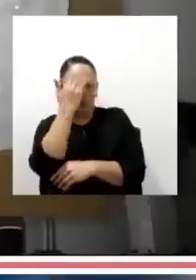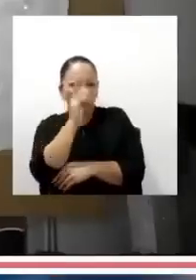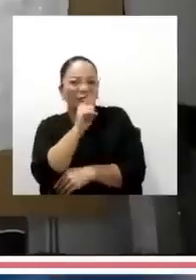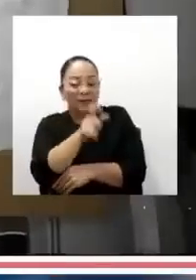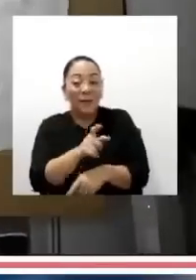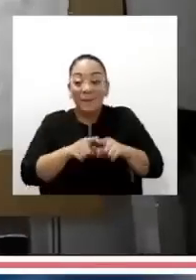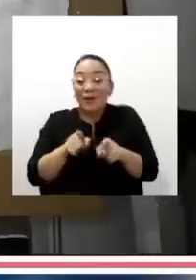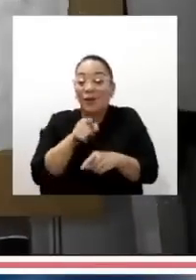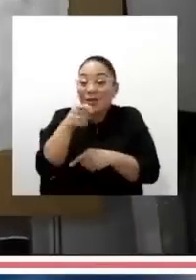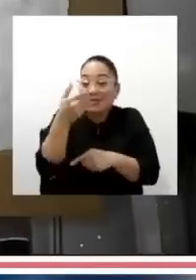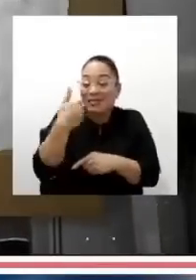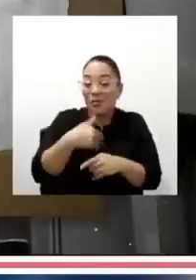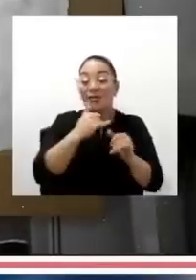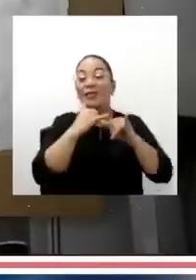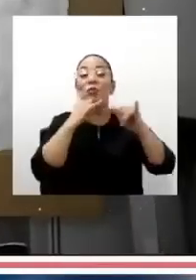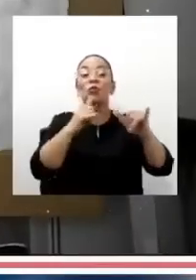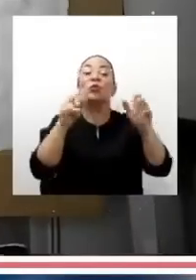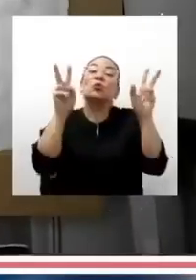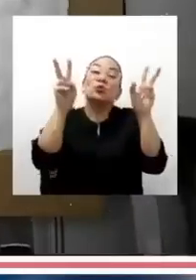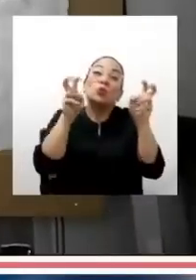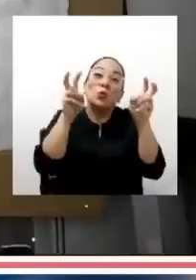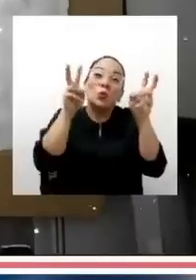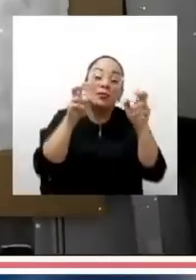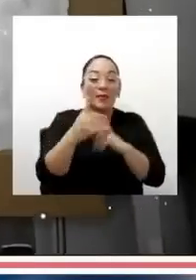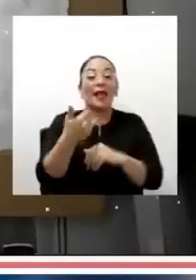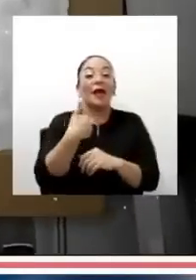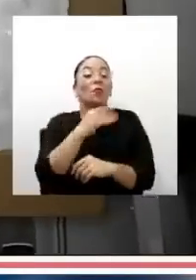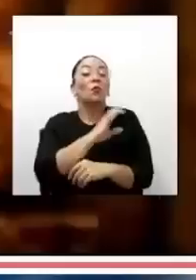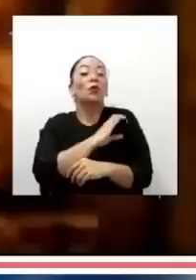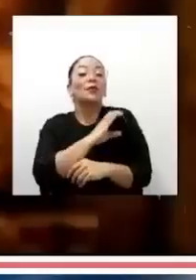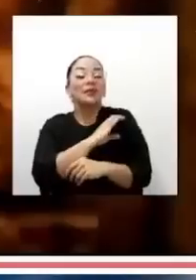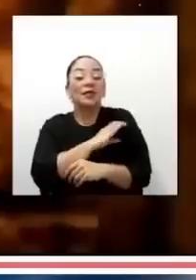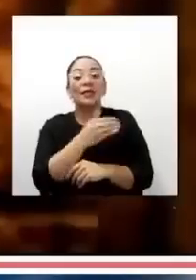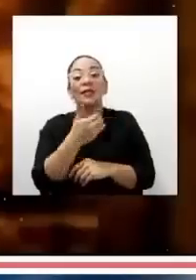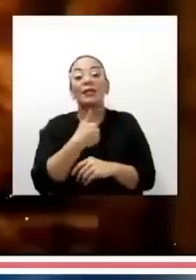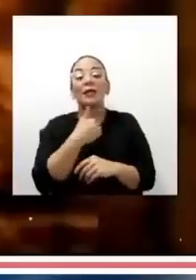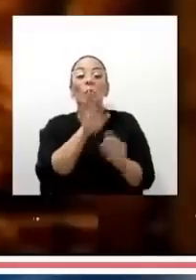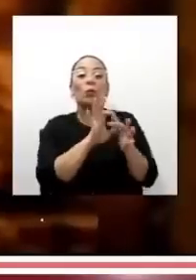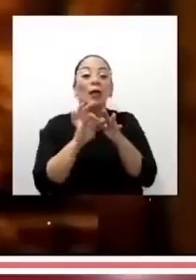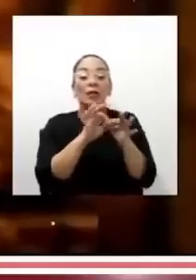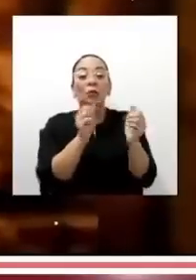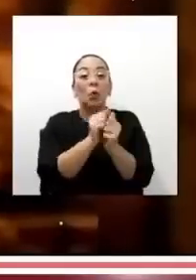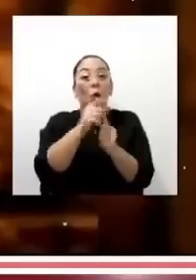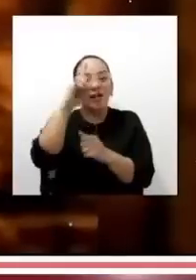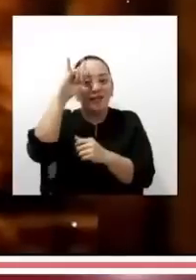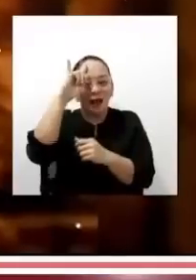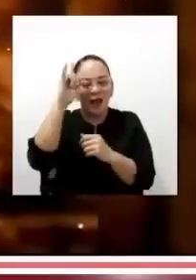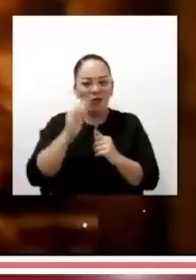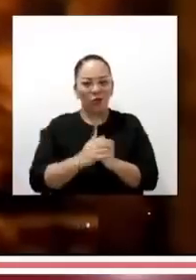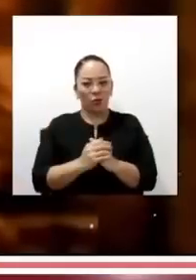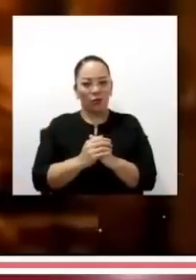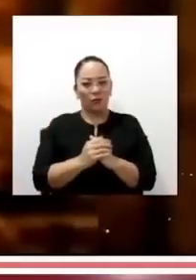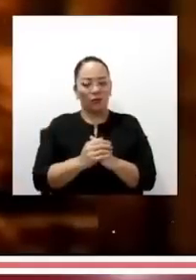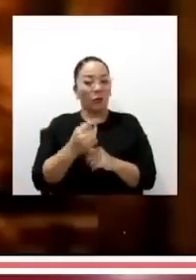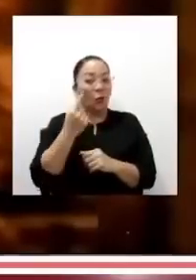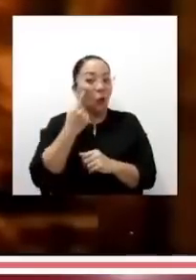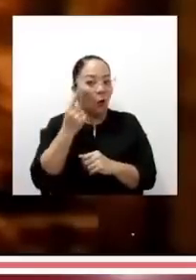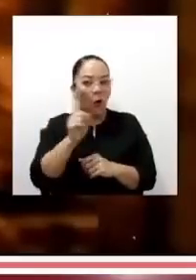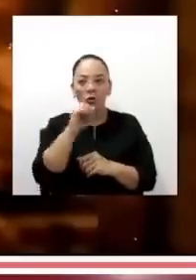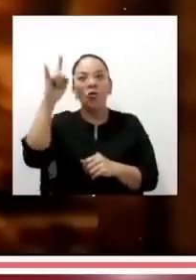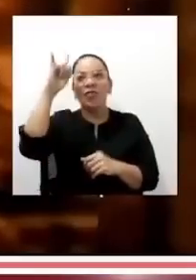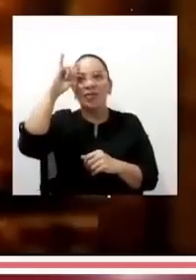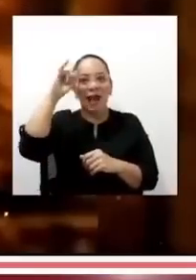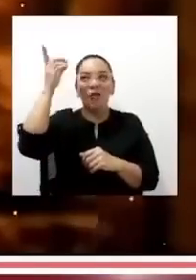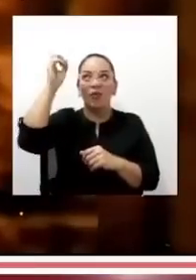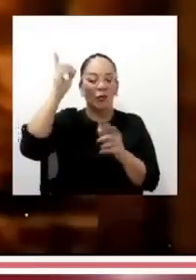resulta que este señor denunció porque, según él, hay policías que tienen una relación con el diablo. Ojo, no el Pisuicas, sino